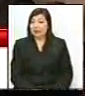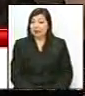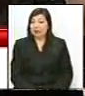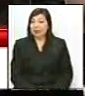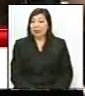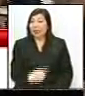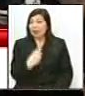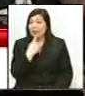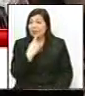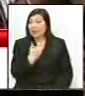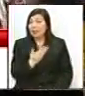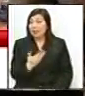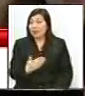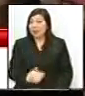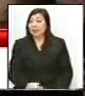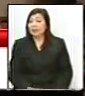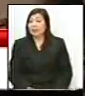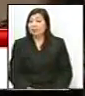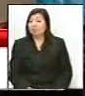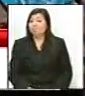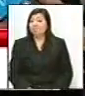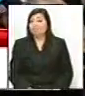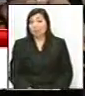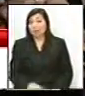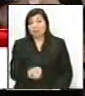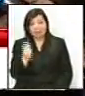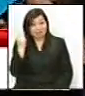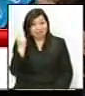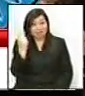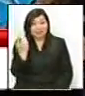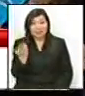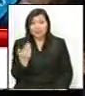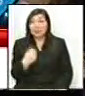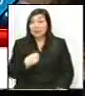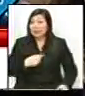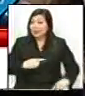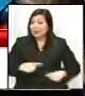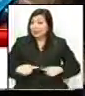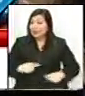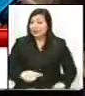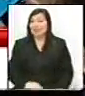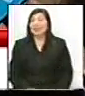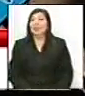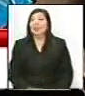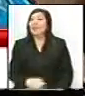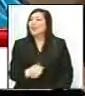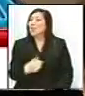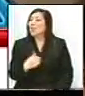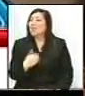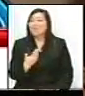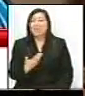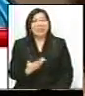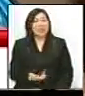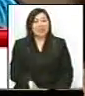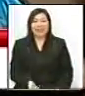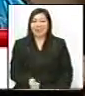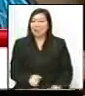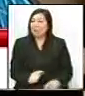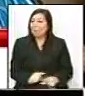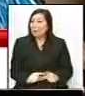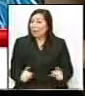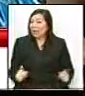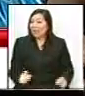organización criminal, que es el más fuerte de todos? Usted comprenderá que yo dirijo el debate y yo no puedo tomar posición. Sin